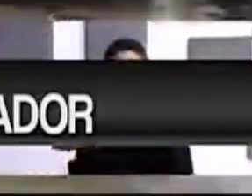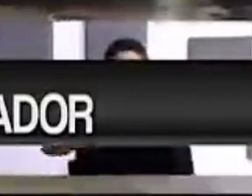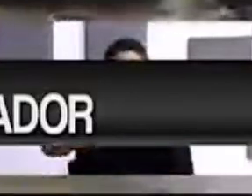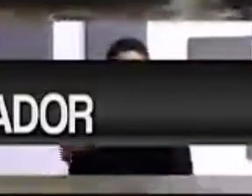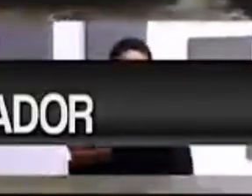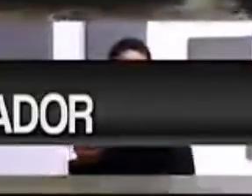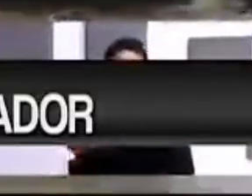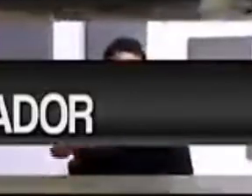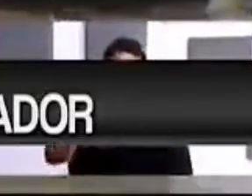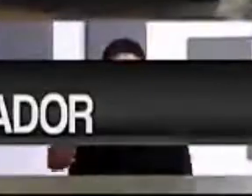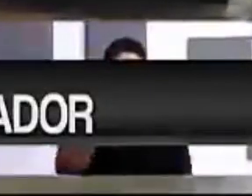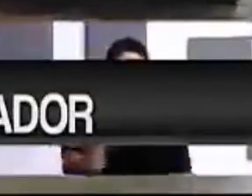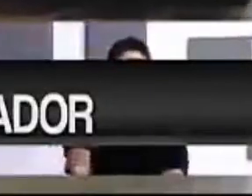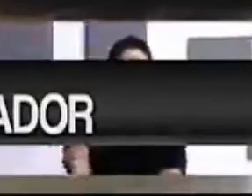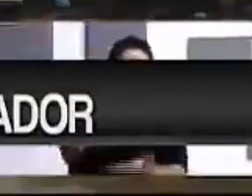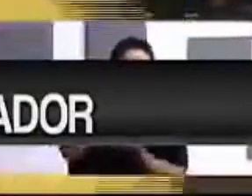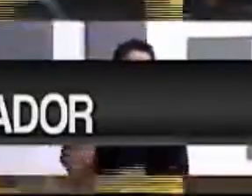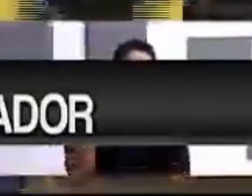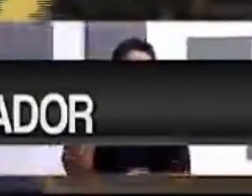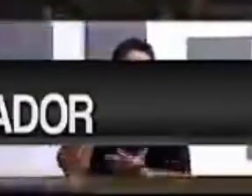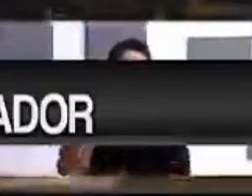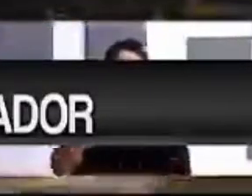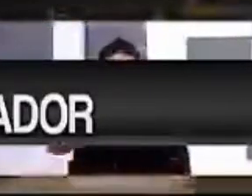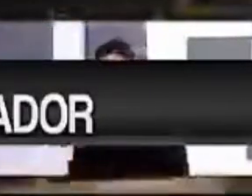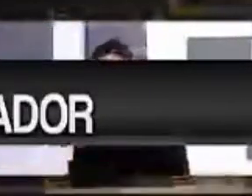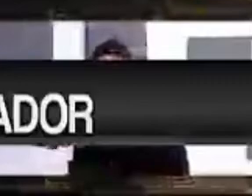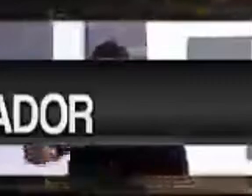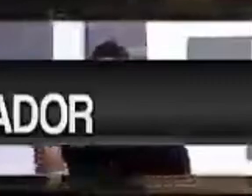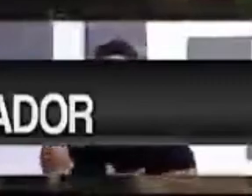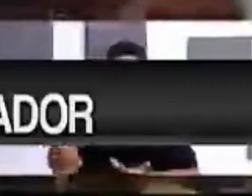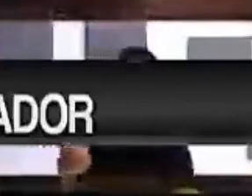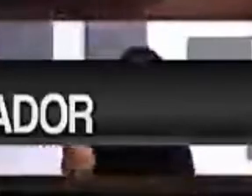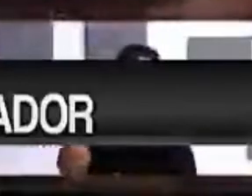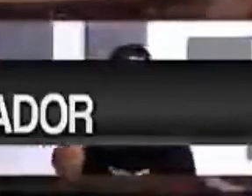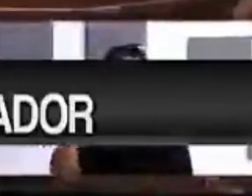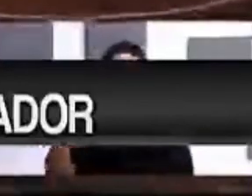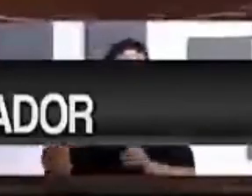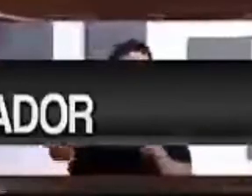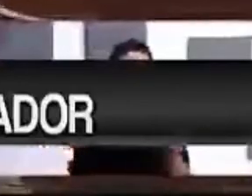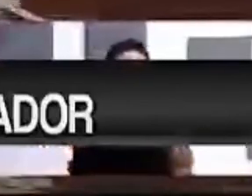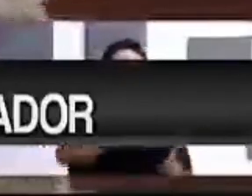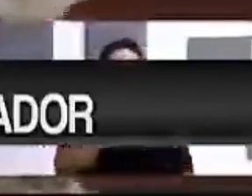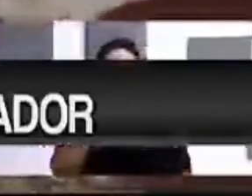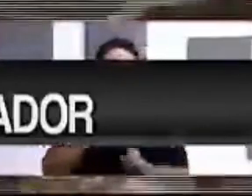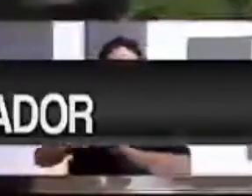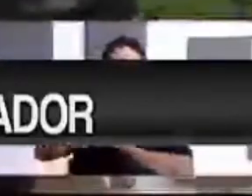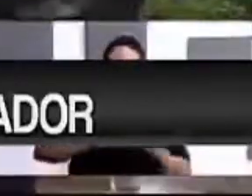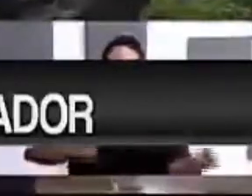entrega también de esos mercados a las familias donde hay personas con resultados positivos en las